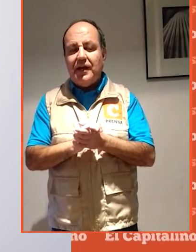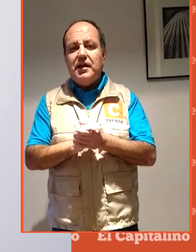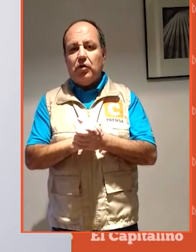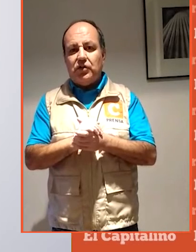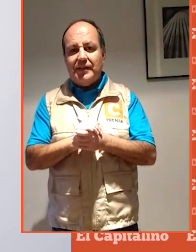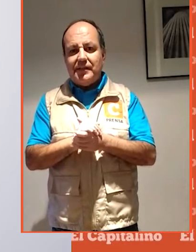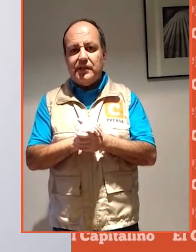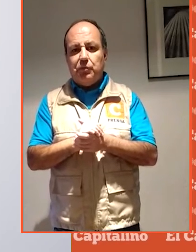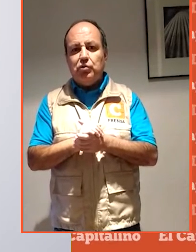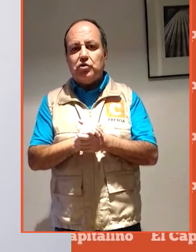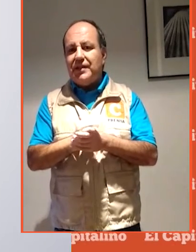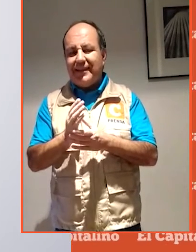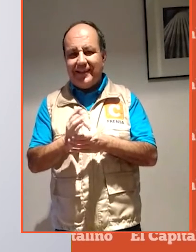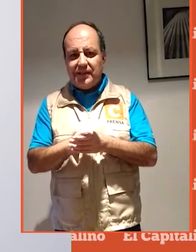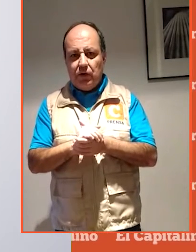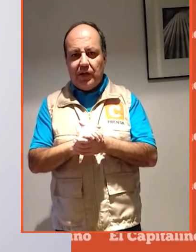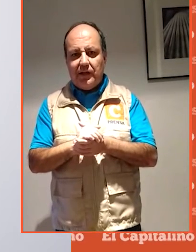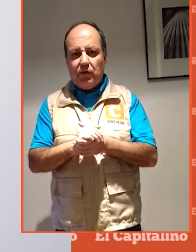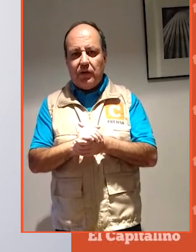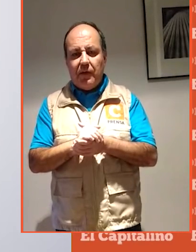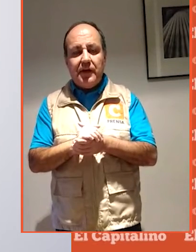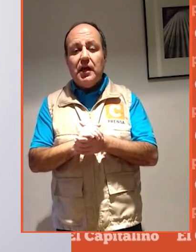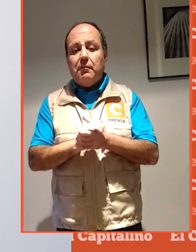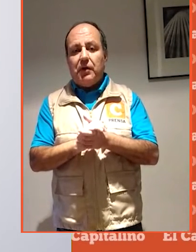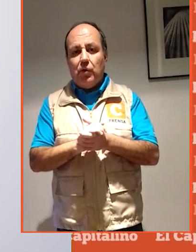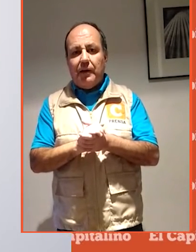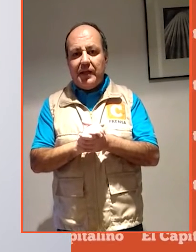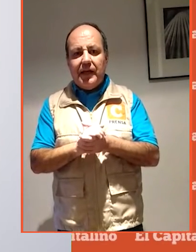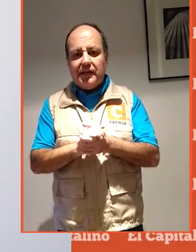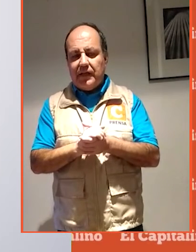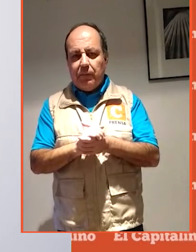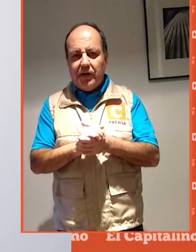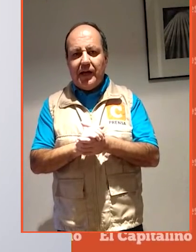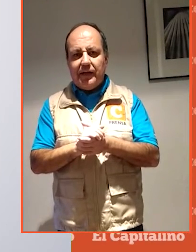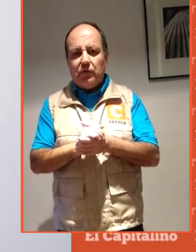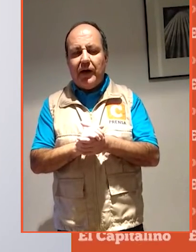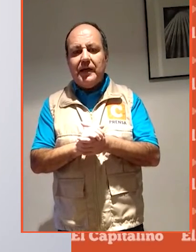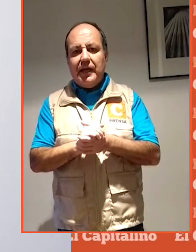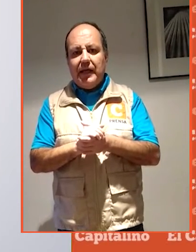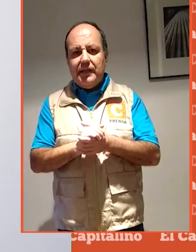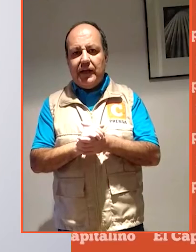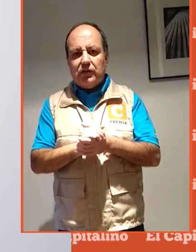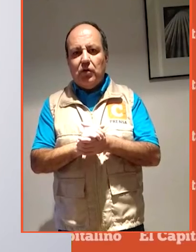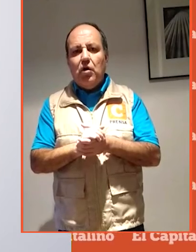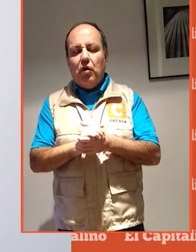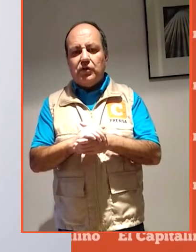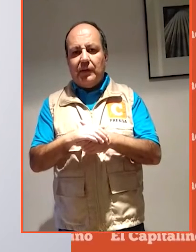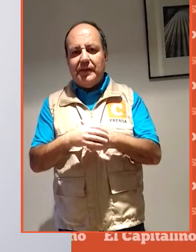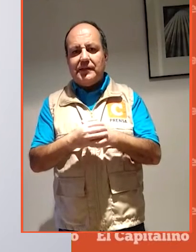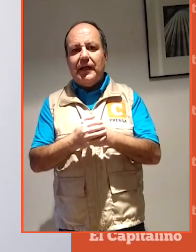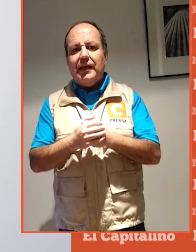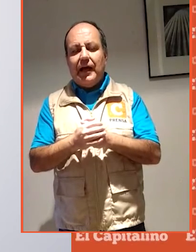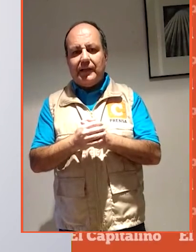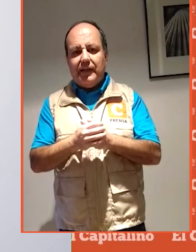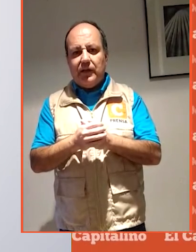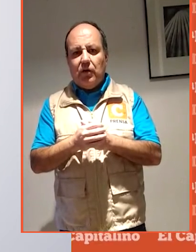de España con 36 puntos, tiene 35 el Atlético de Madrid, pero juega mañana, así que podría retomar el liderato otra